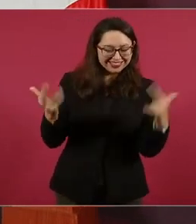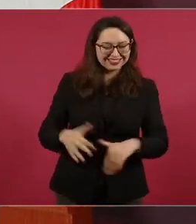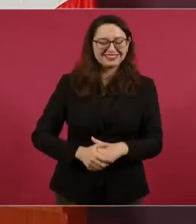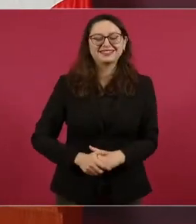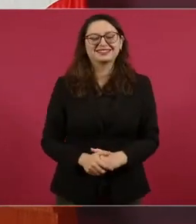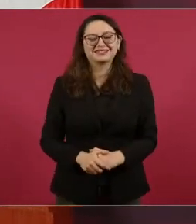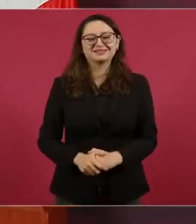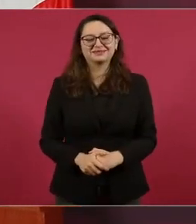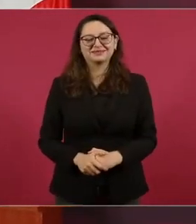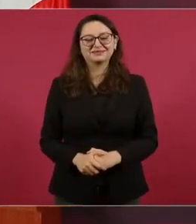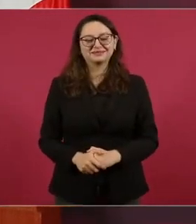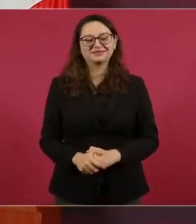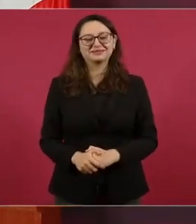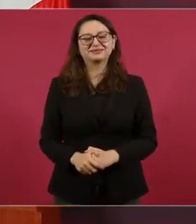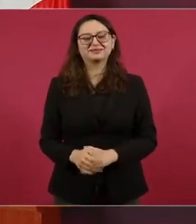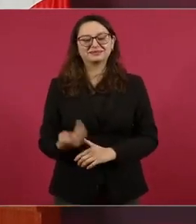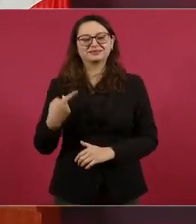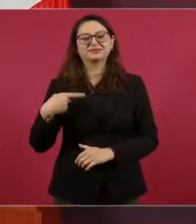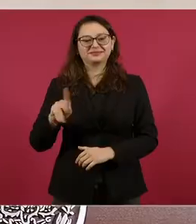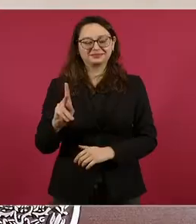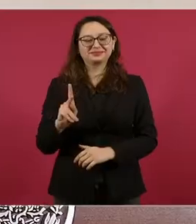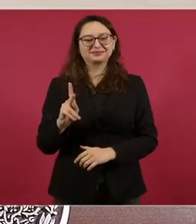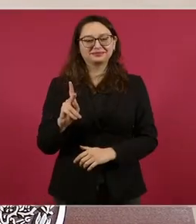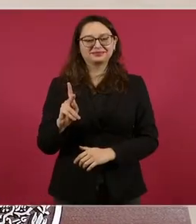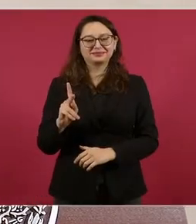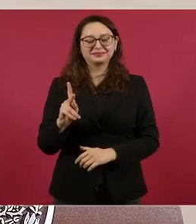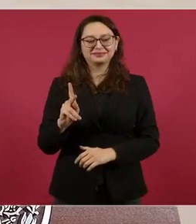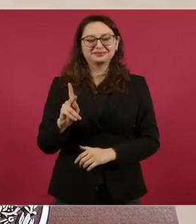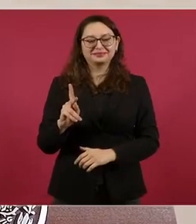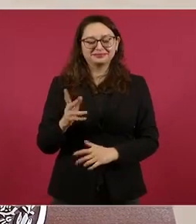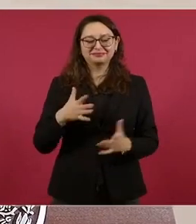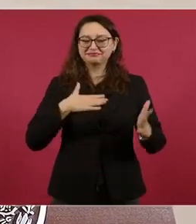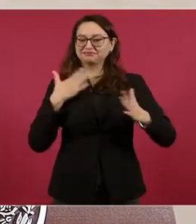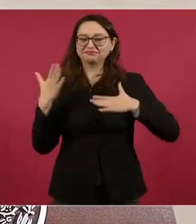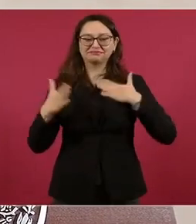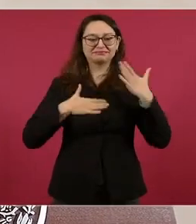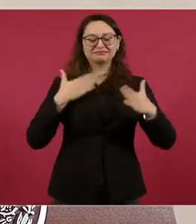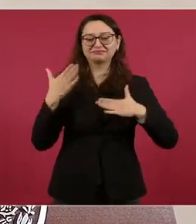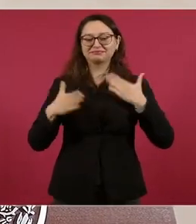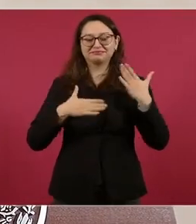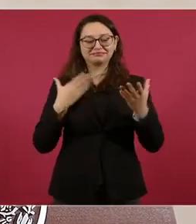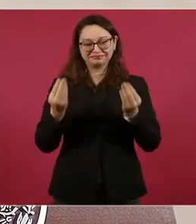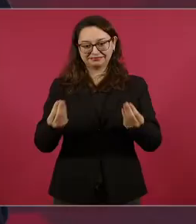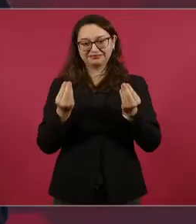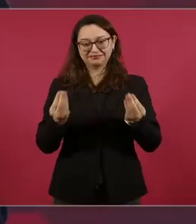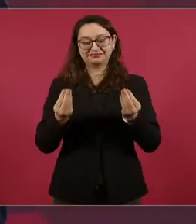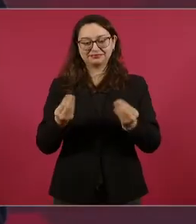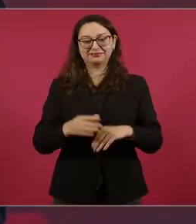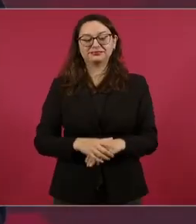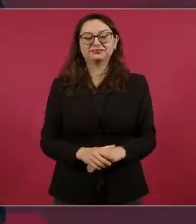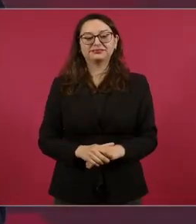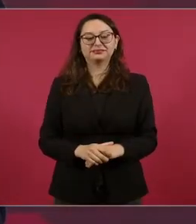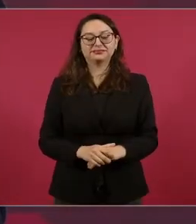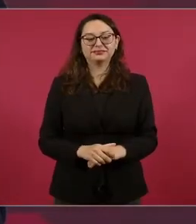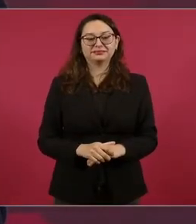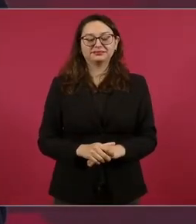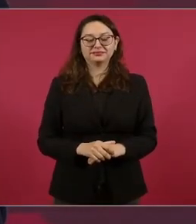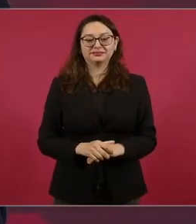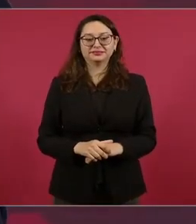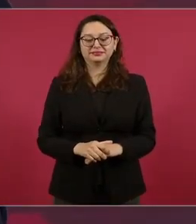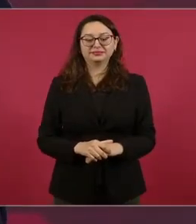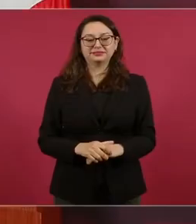Este pero sí mucha emoción y ahora vienen